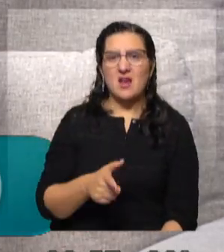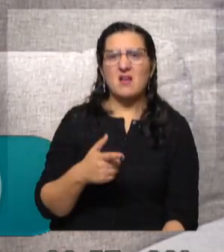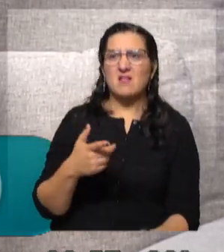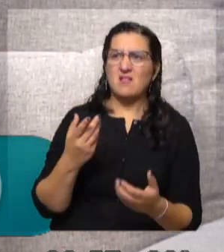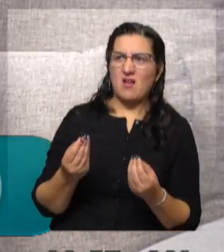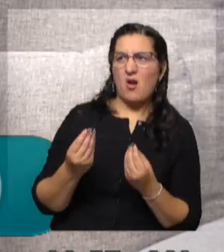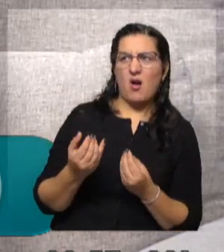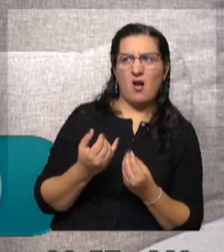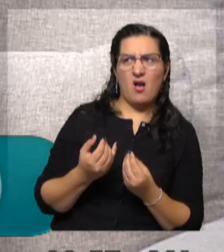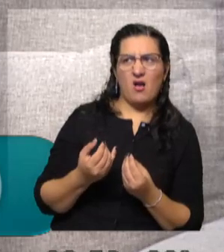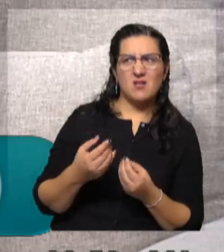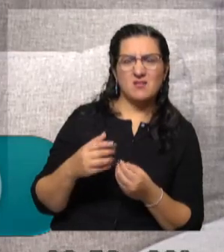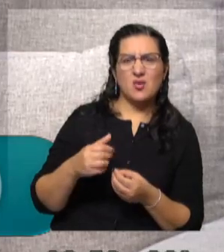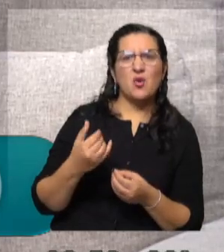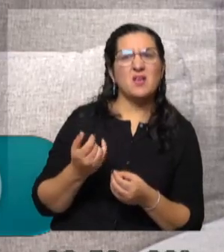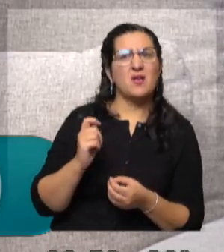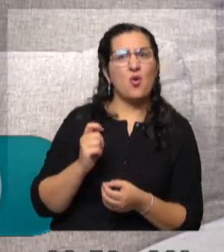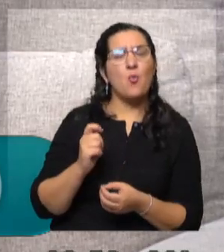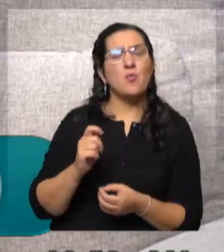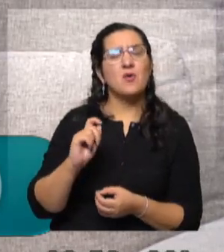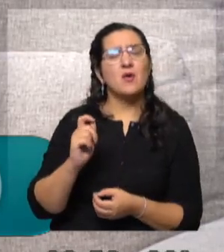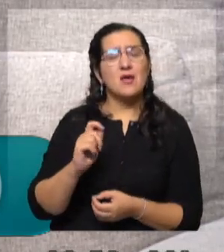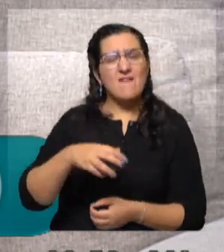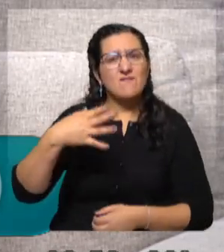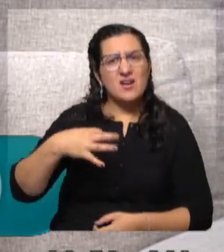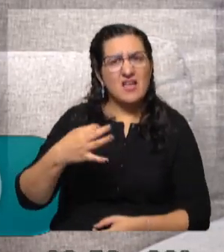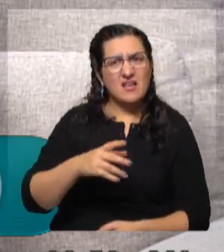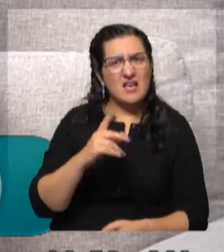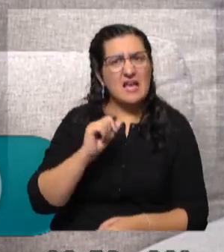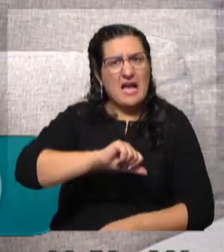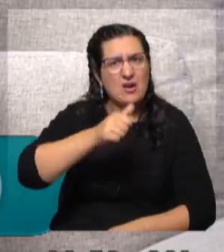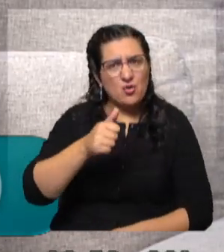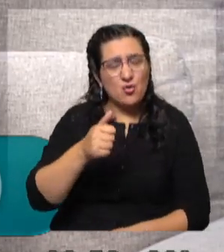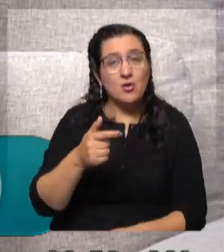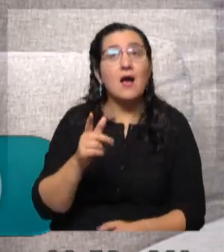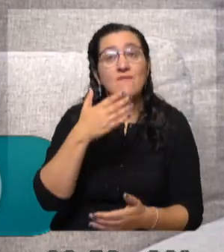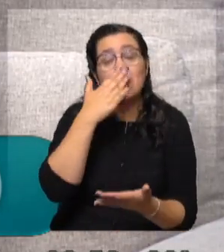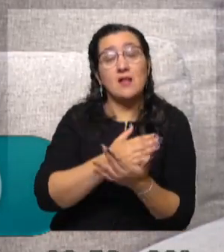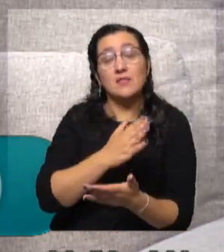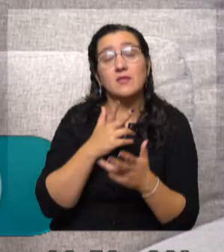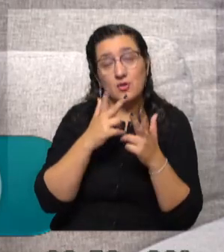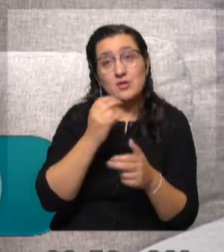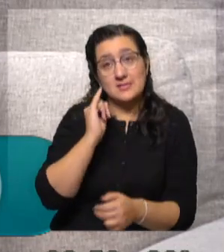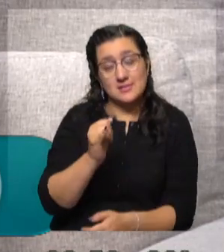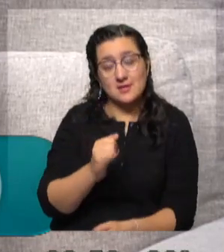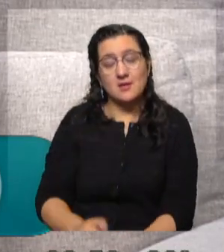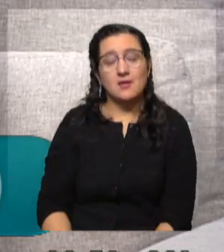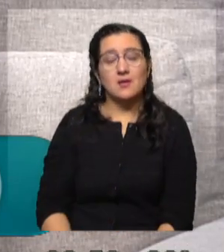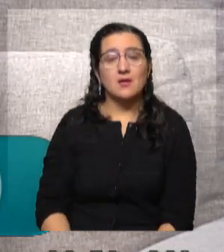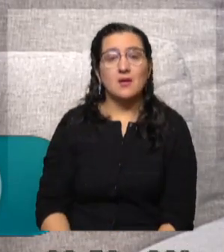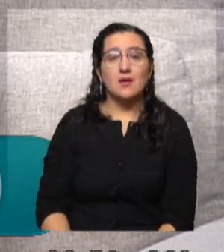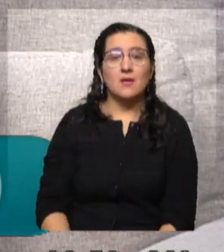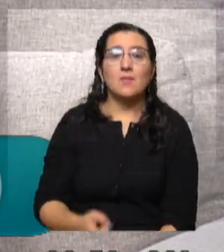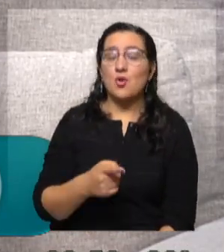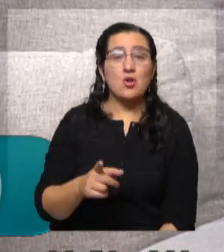la legitimidad de los poderes brasileros que terminaron diciendo esta elección fue válida en fin él cuestionó eso también en ese